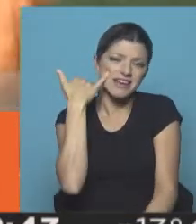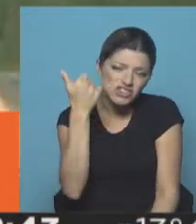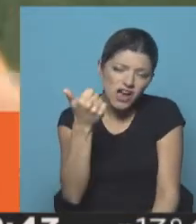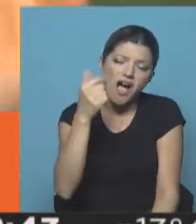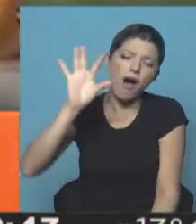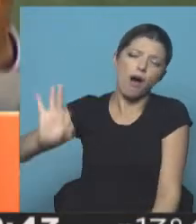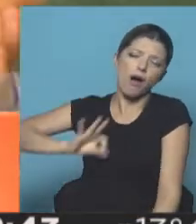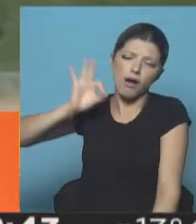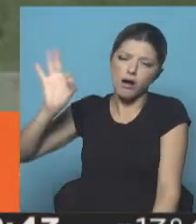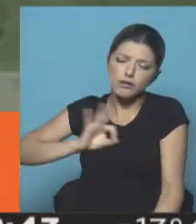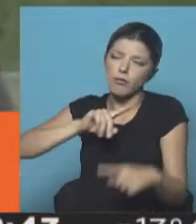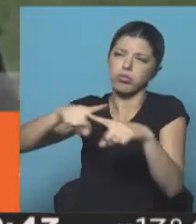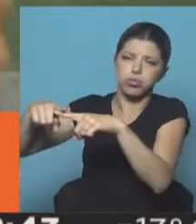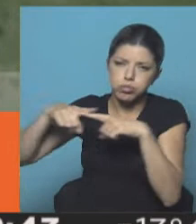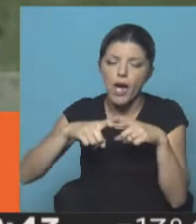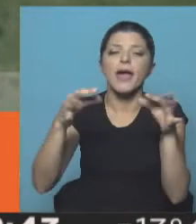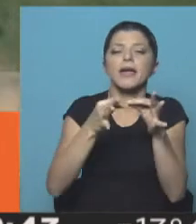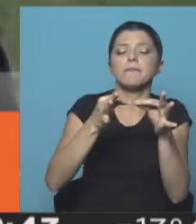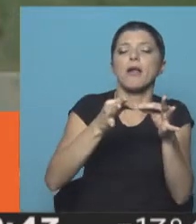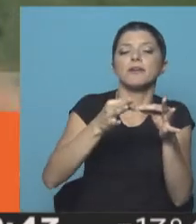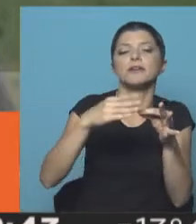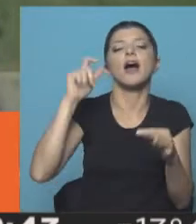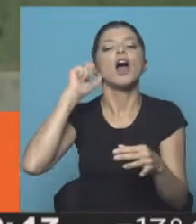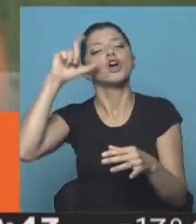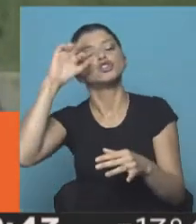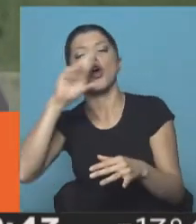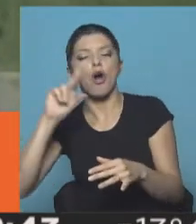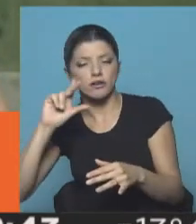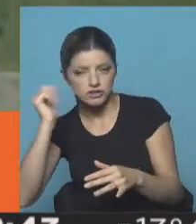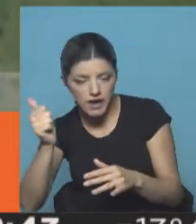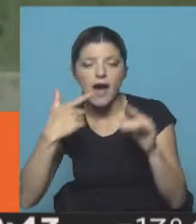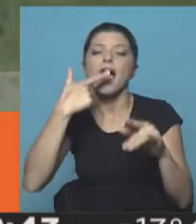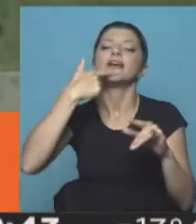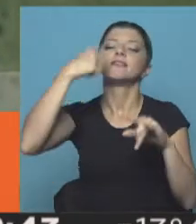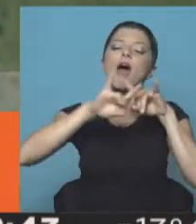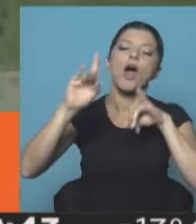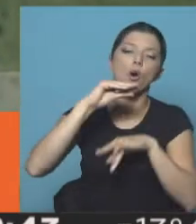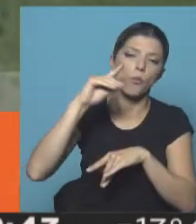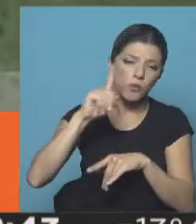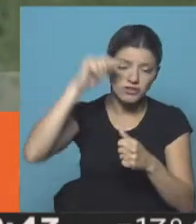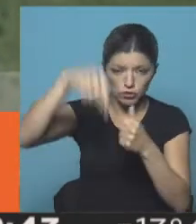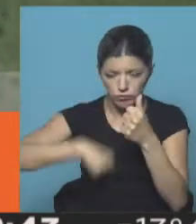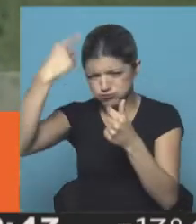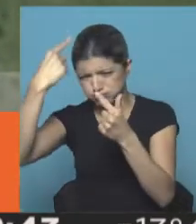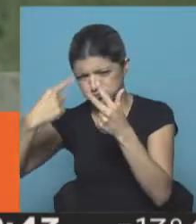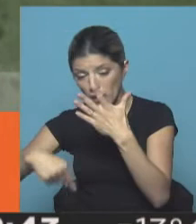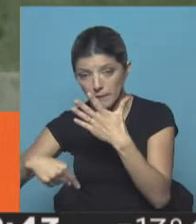Islas Malvinas, Georgia del Sur, Sandwich del Sur y los espacios marítimos circundantes.